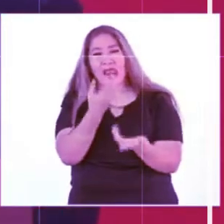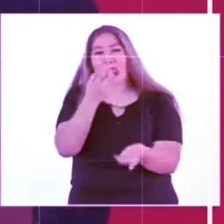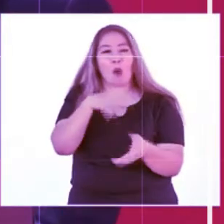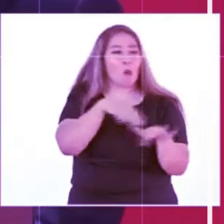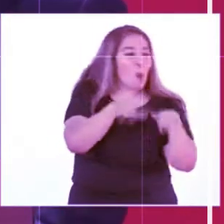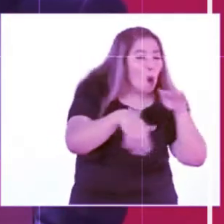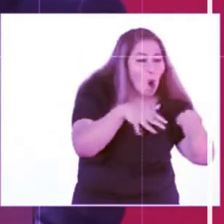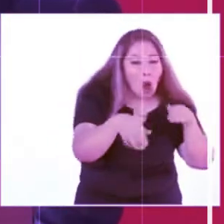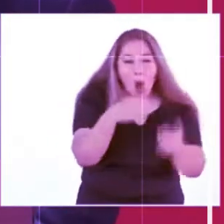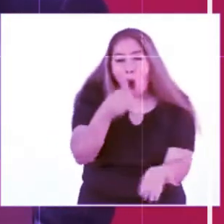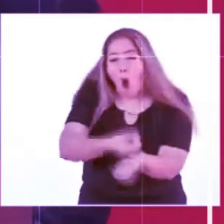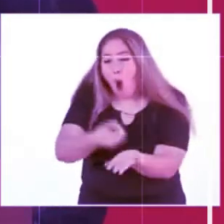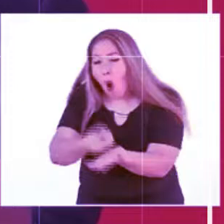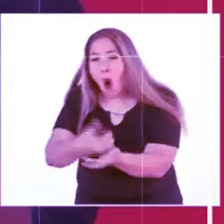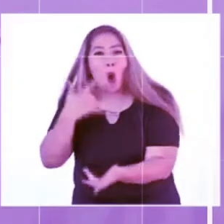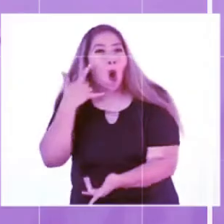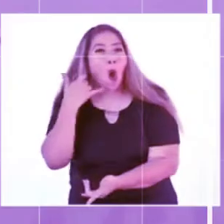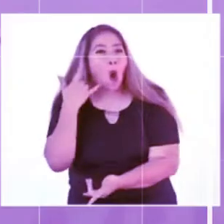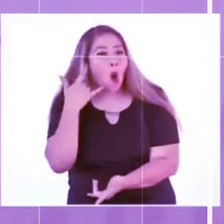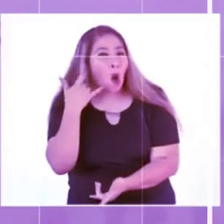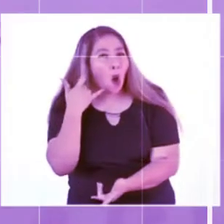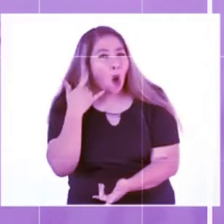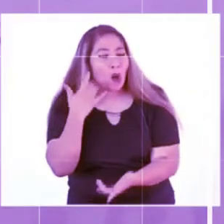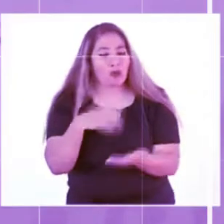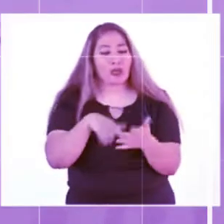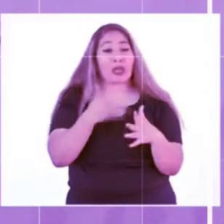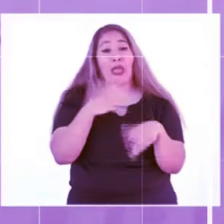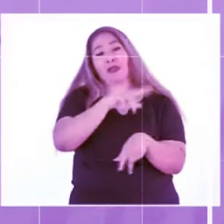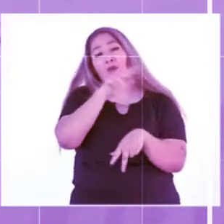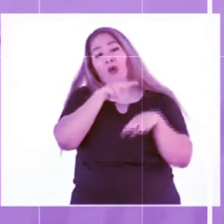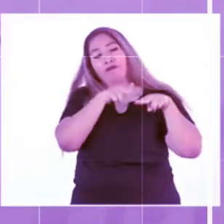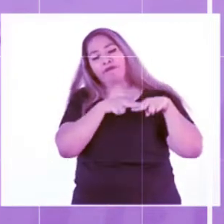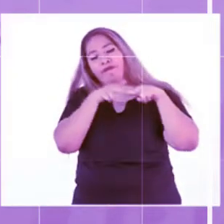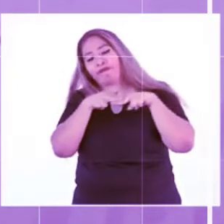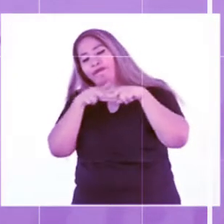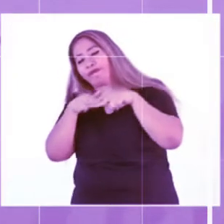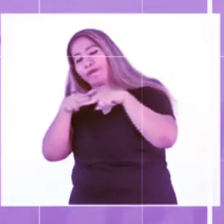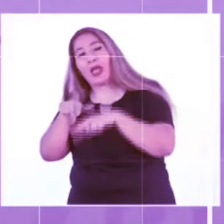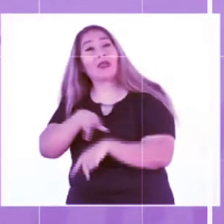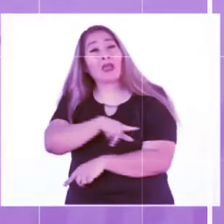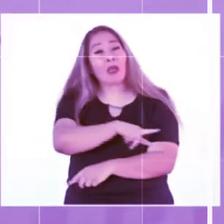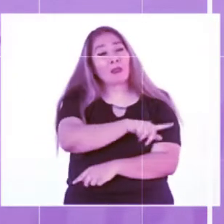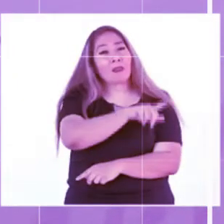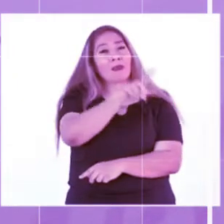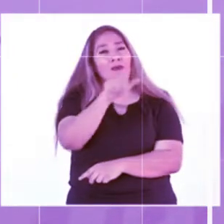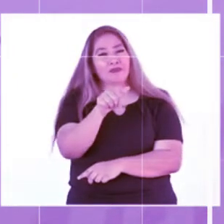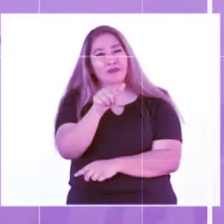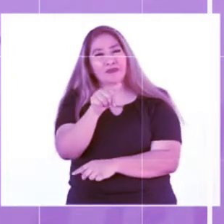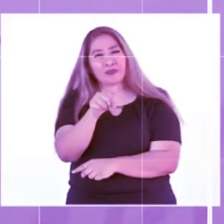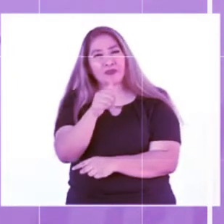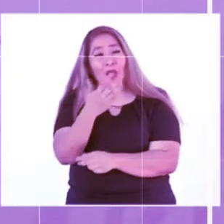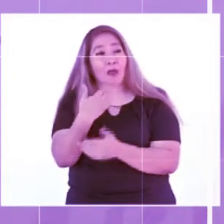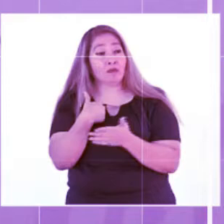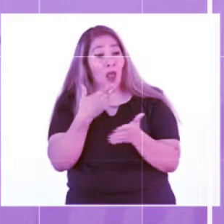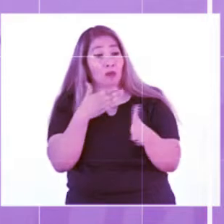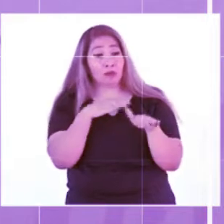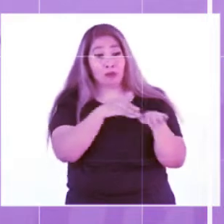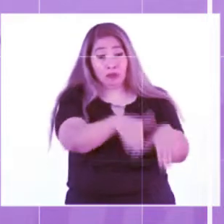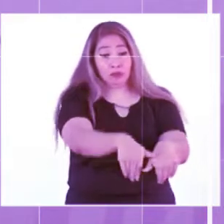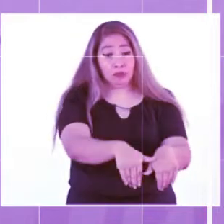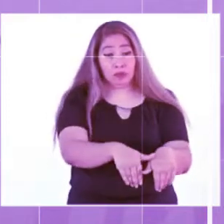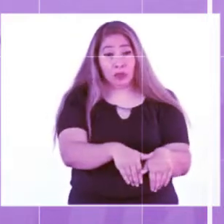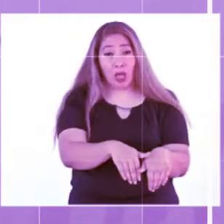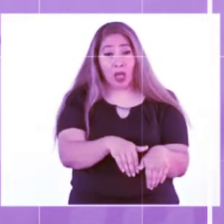oro en California y por la construcción del ferrocarril. Luego que se les impidió el ingreso a